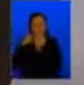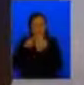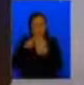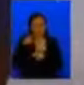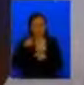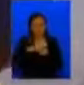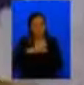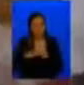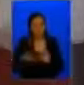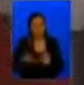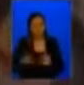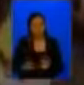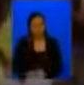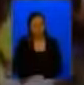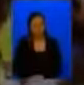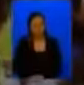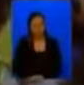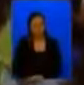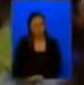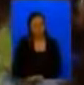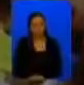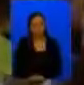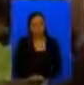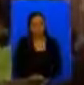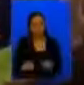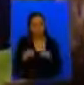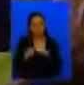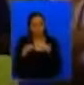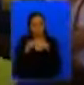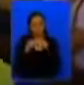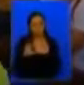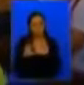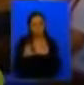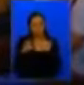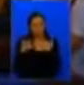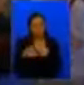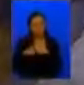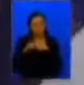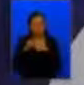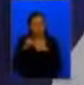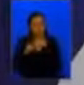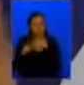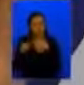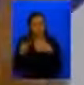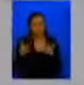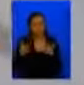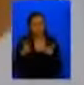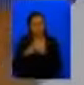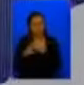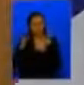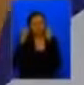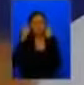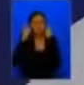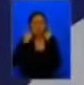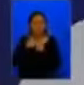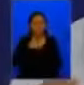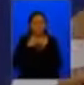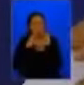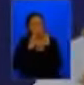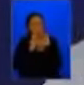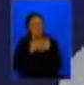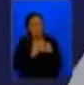corrupción, compañero. Así que no vamos a permitir que los corruptos de siempre, los sepultureros de este país, vengan a darnos clases de moral y